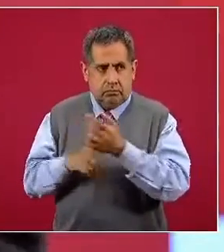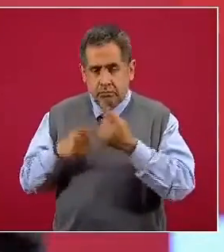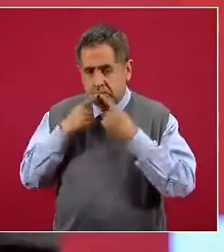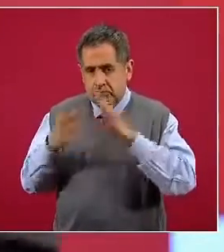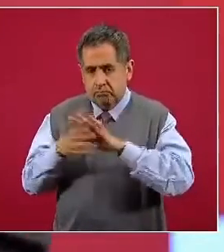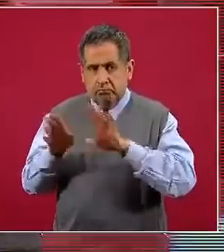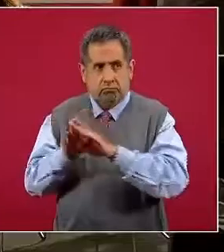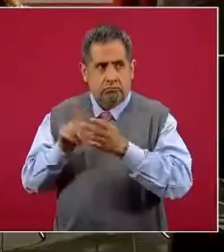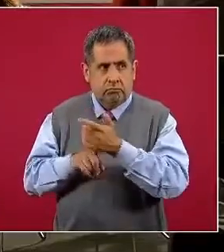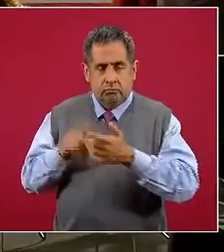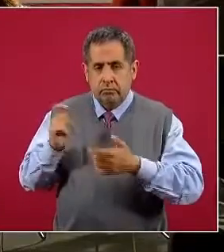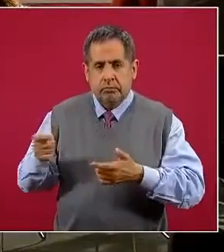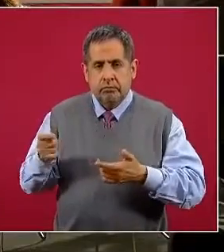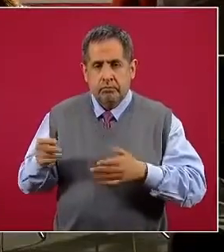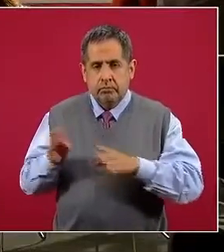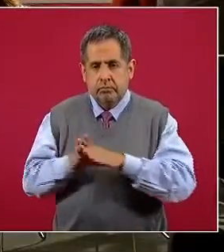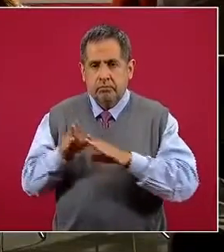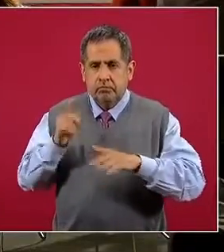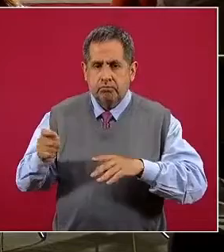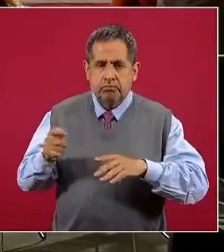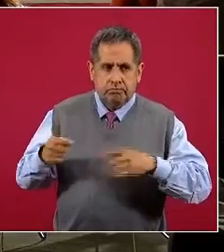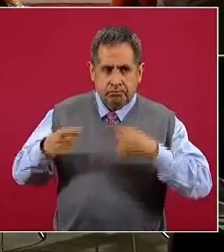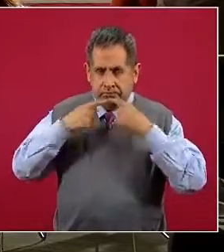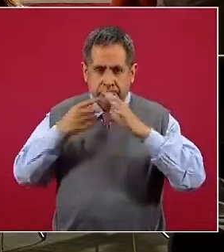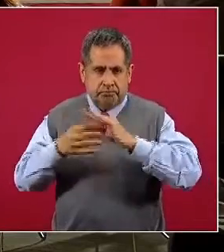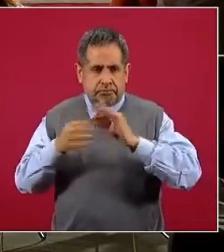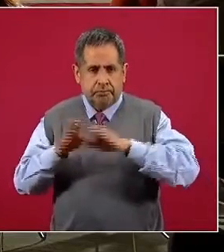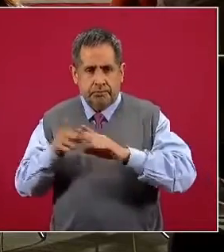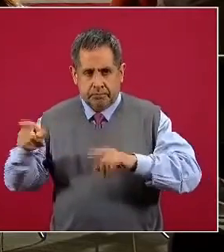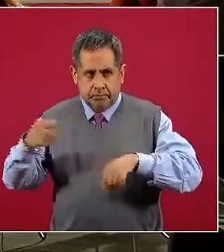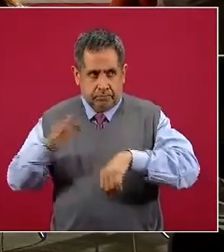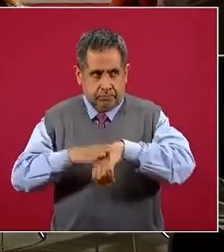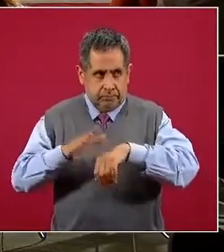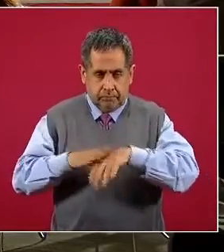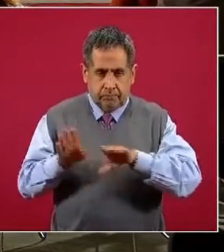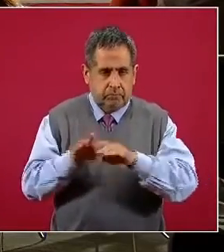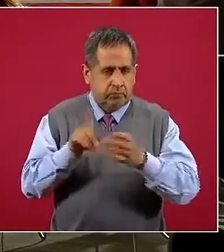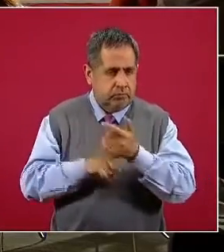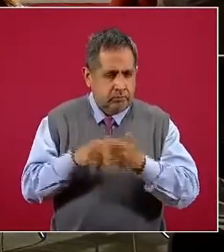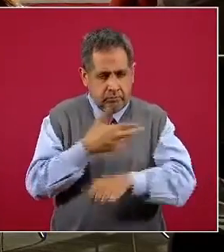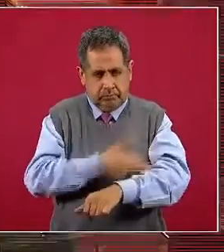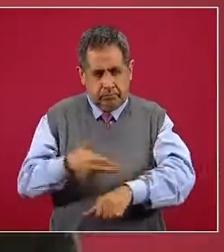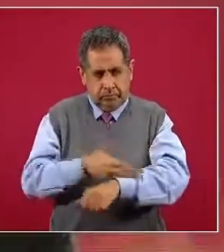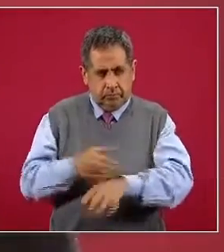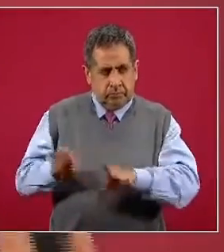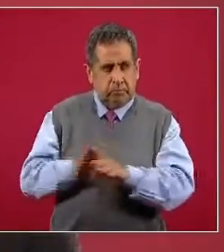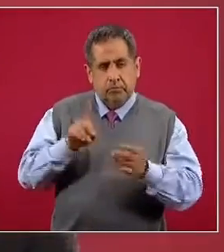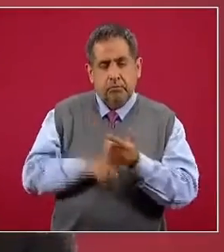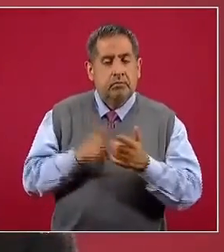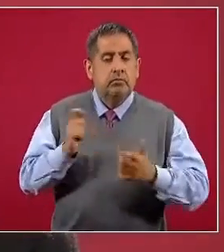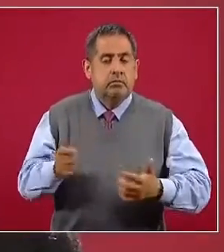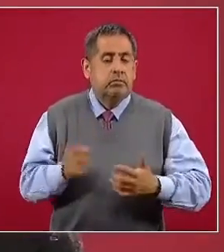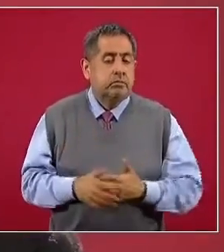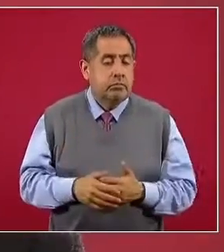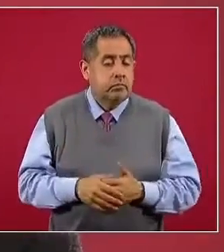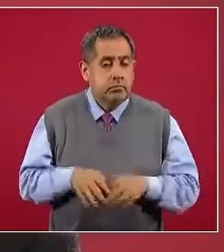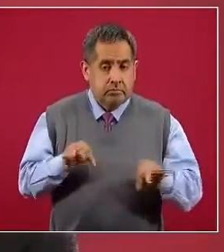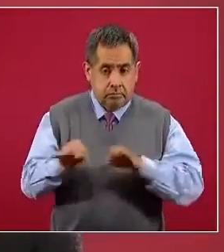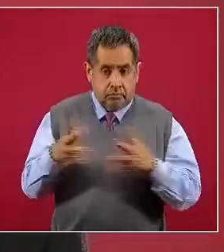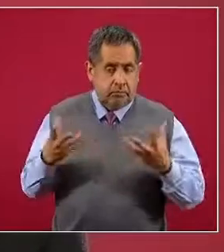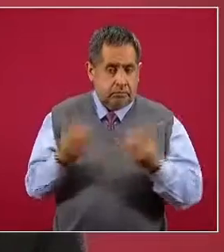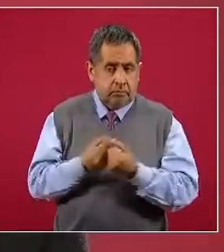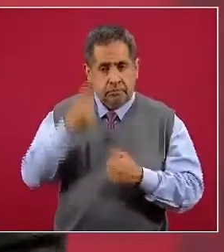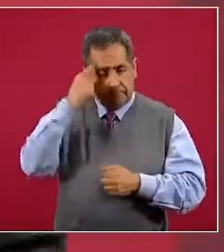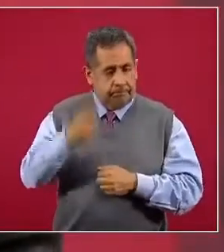va tomando conocimiento tanto de casos específicos como de mecánicas en general y se trabaja en colaboración